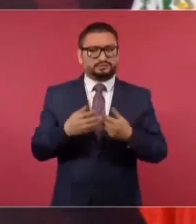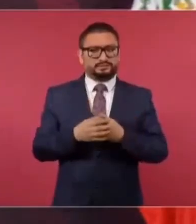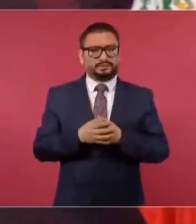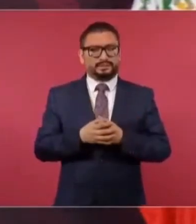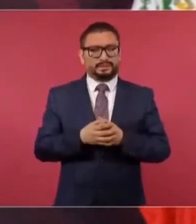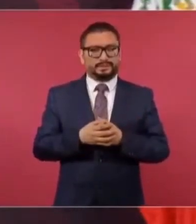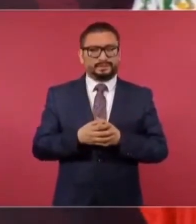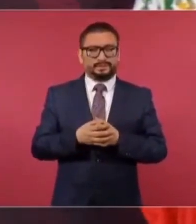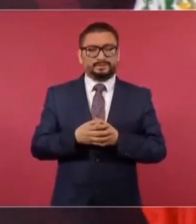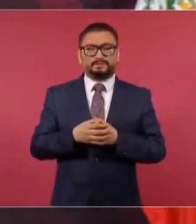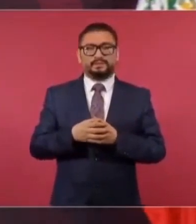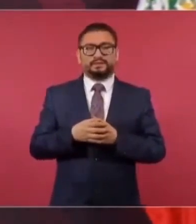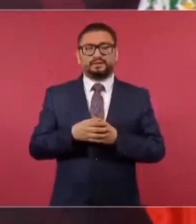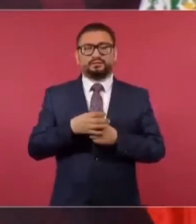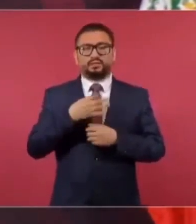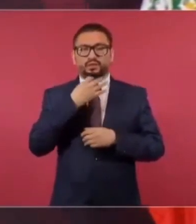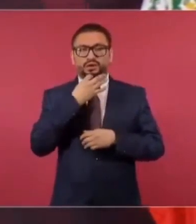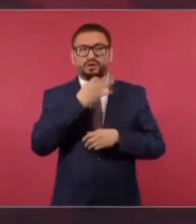de informante